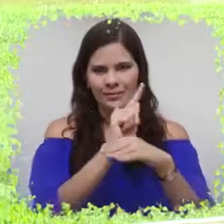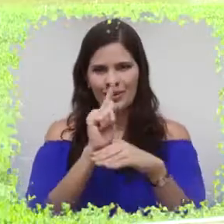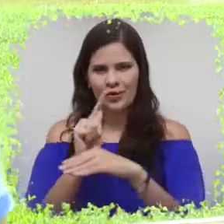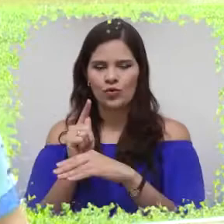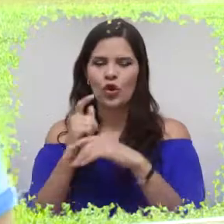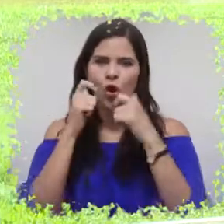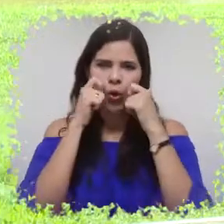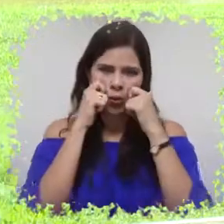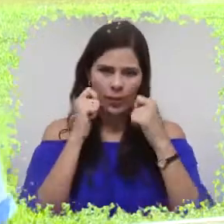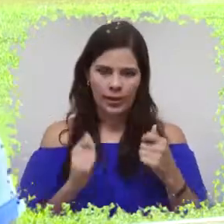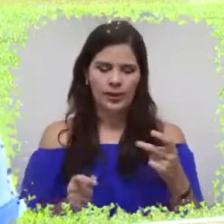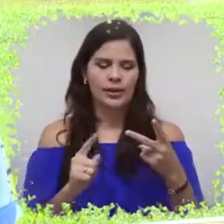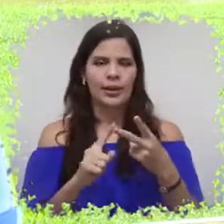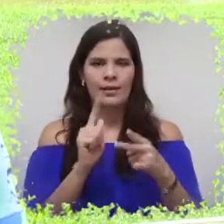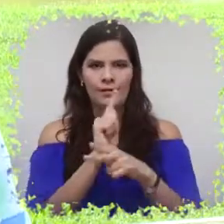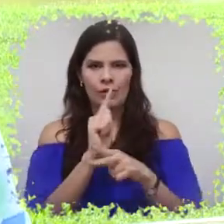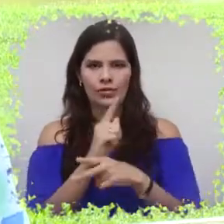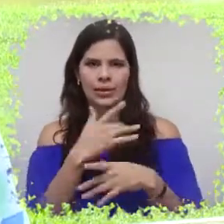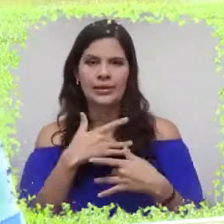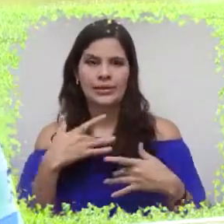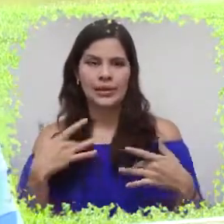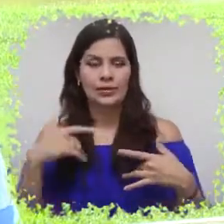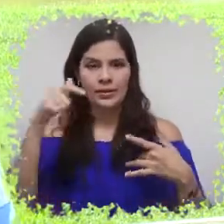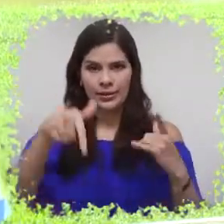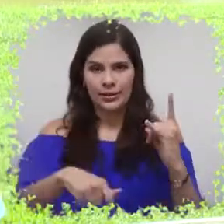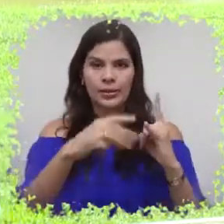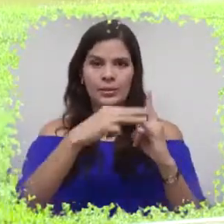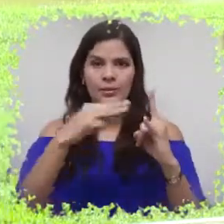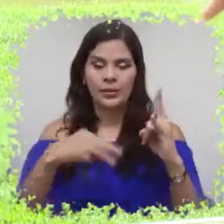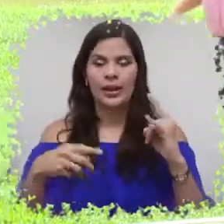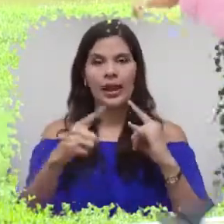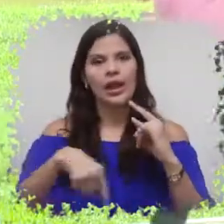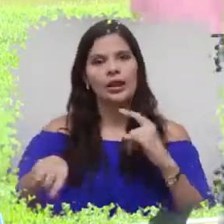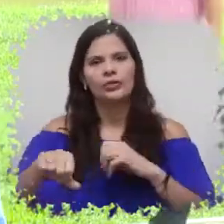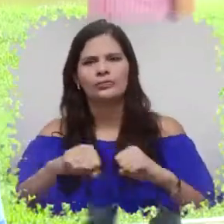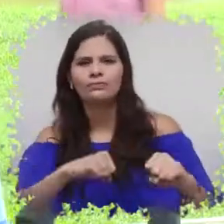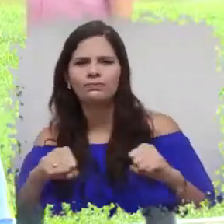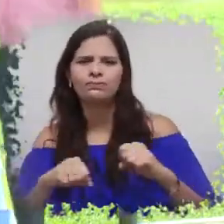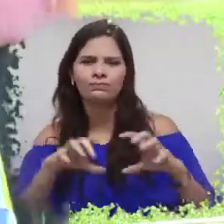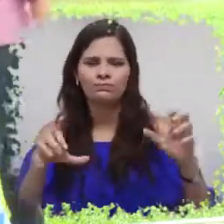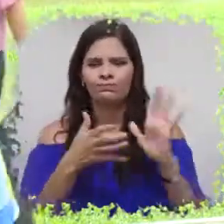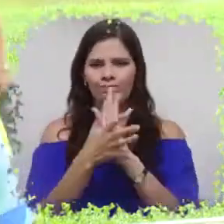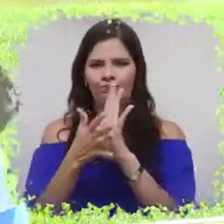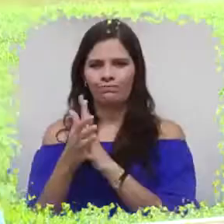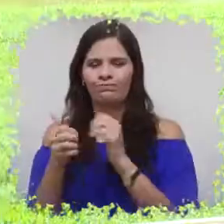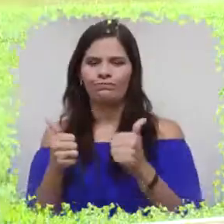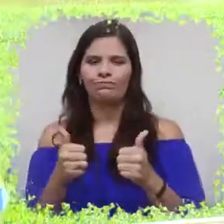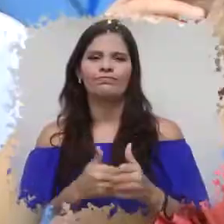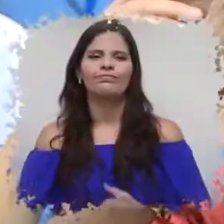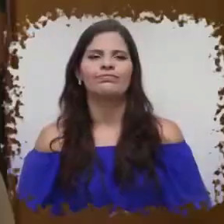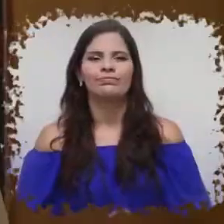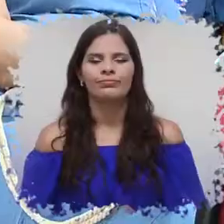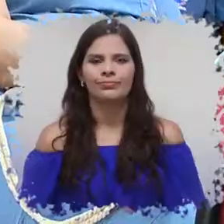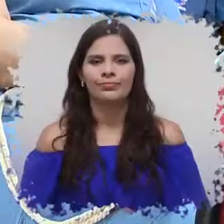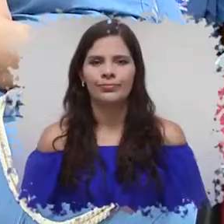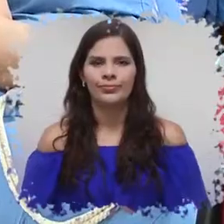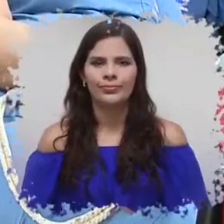Las Facultades de Humanidades y Ciencias de la Salud de la Universidad del Magdalena realizaron ejercicio de rendición de cuentas.